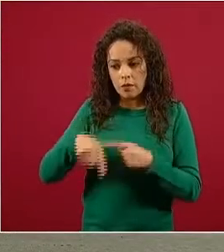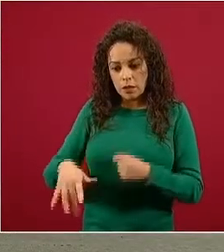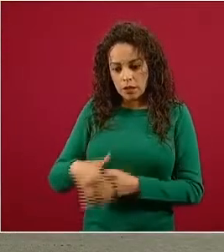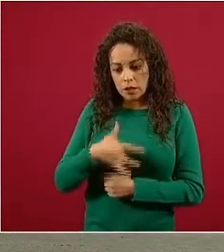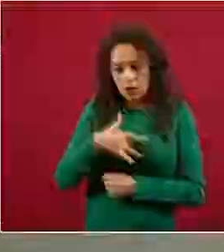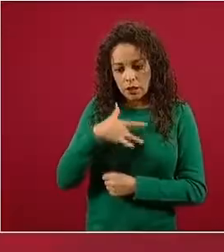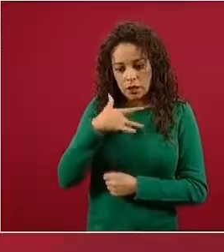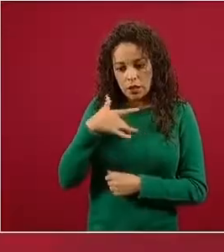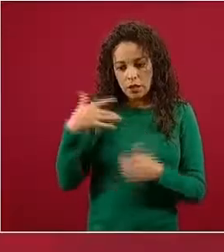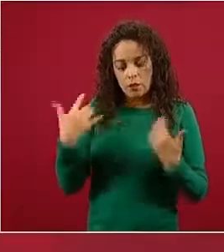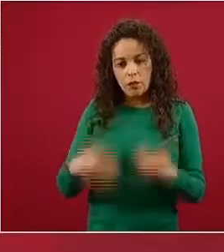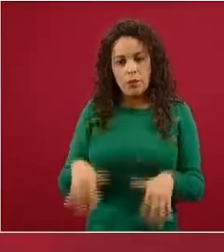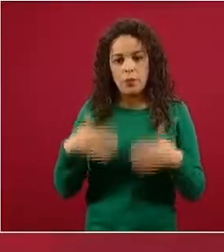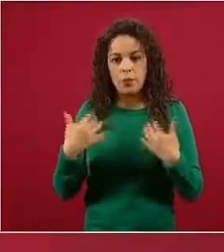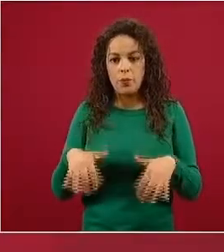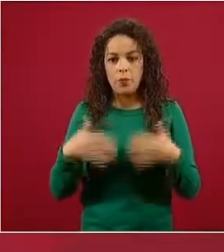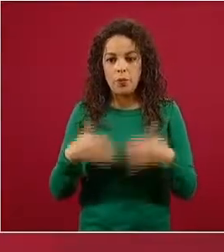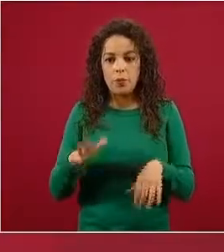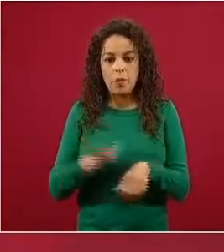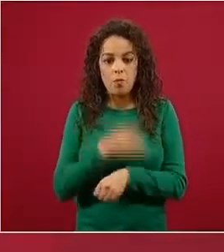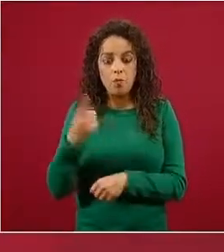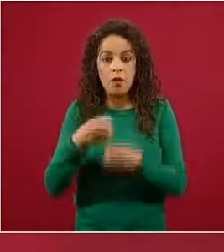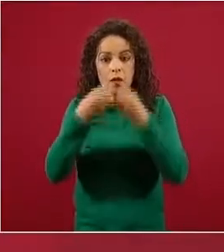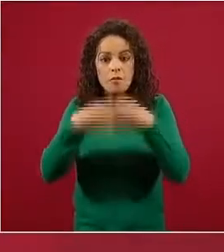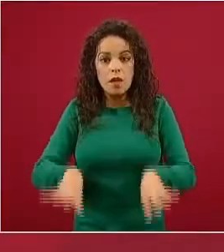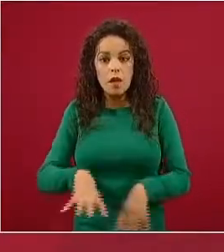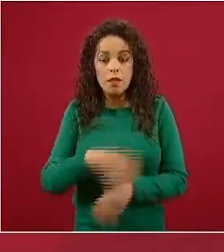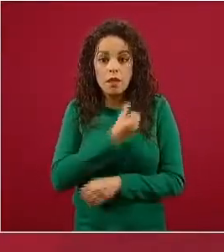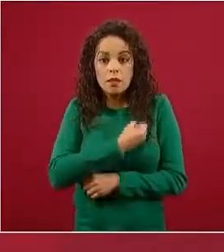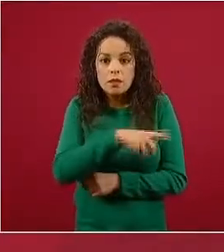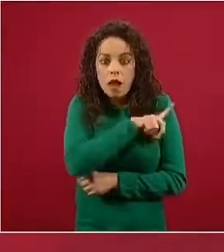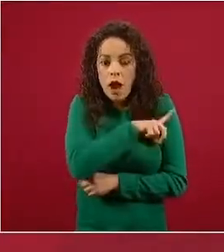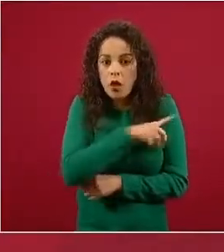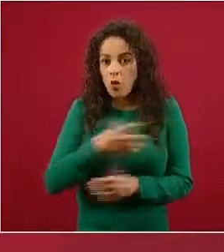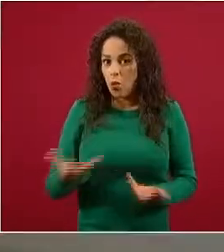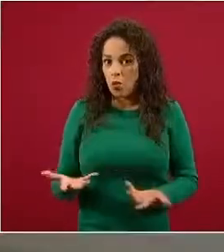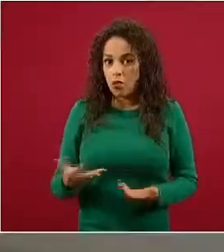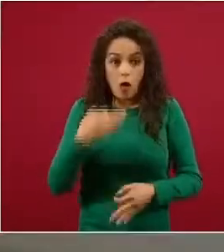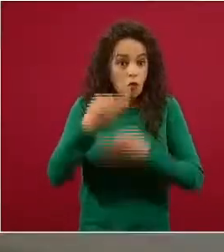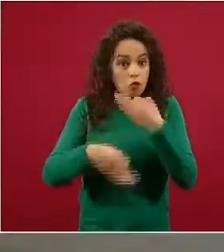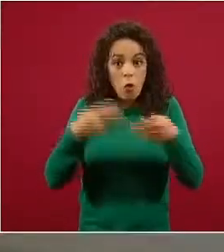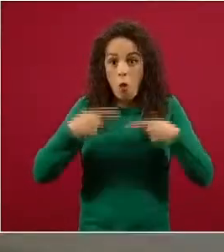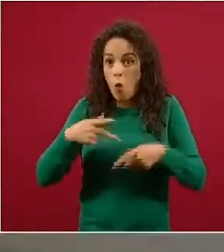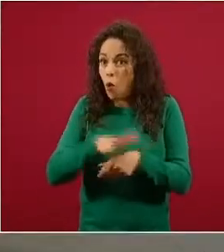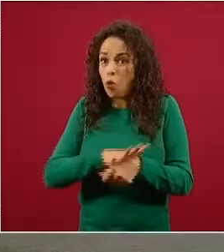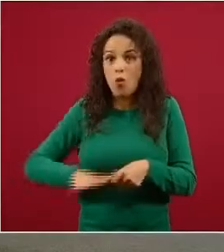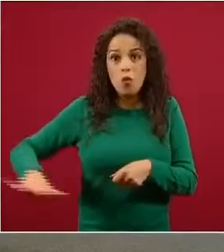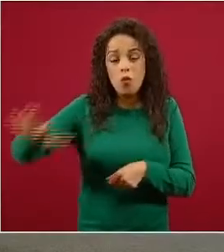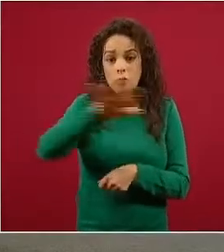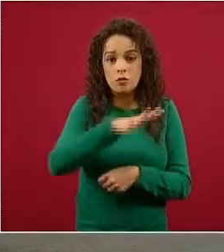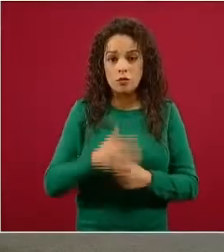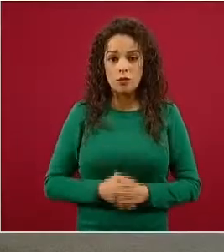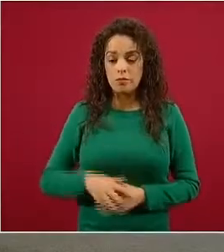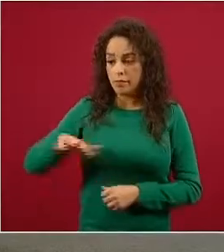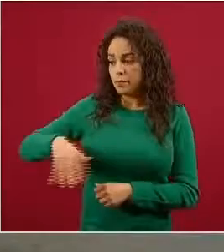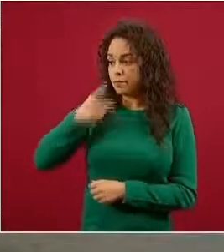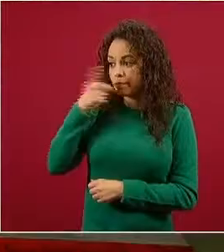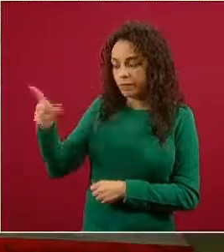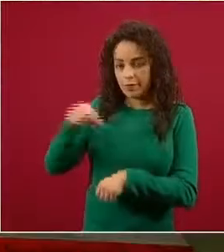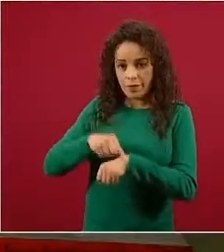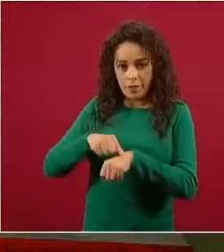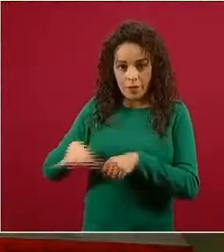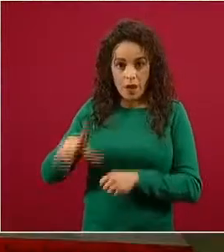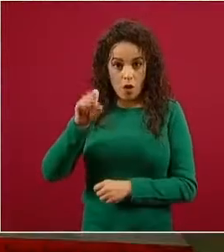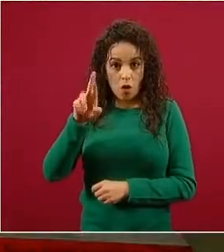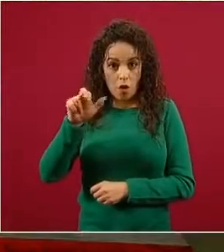también depende de cada persona. Hay que recordar, cada uno de nosotros somos diferentes, y la pérdida